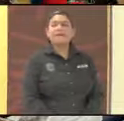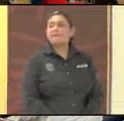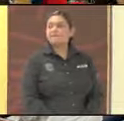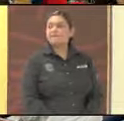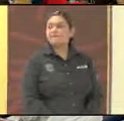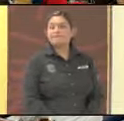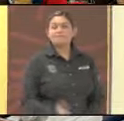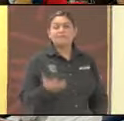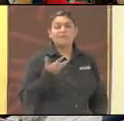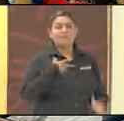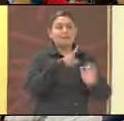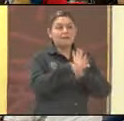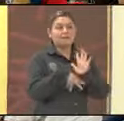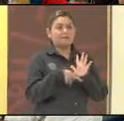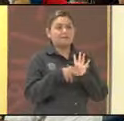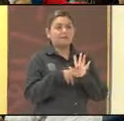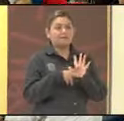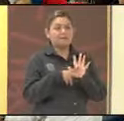Hay un video, pasa el video.